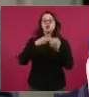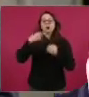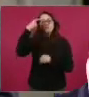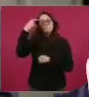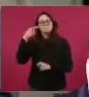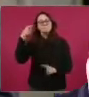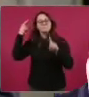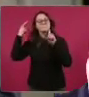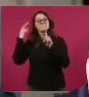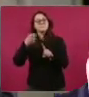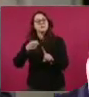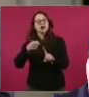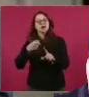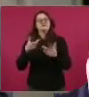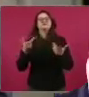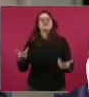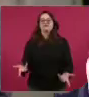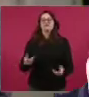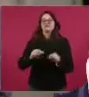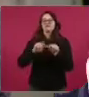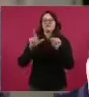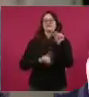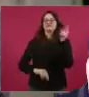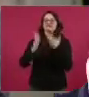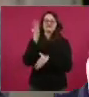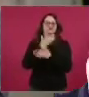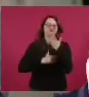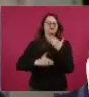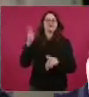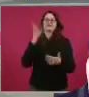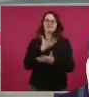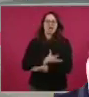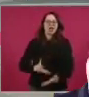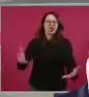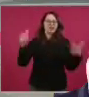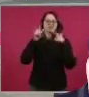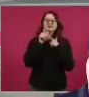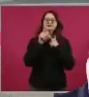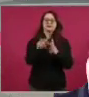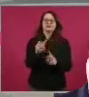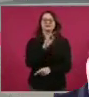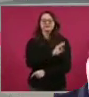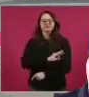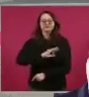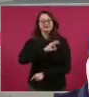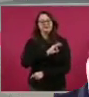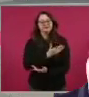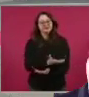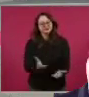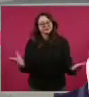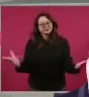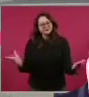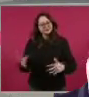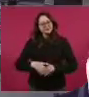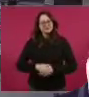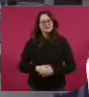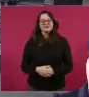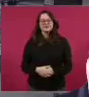seguir construyendo la grandeza de México. Muchas felicitaciones.